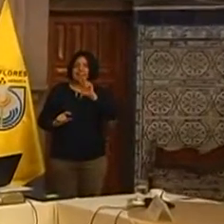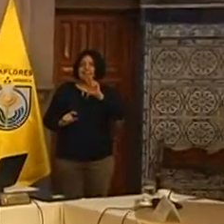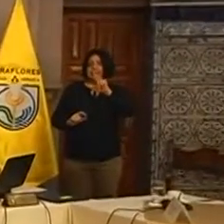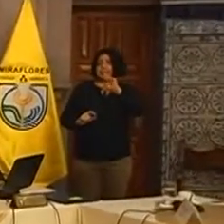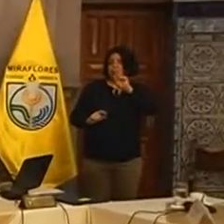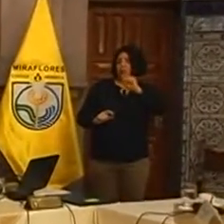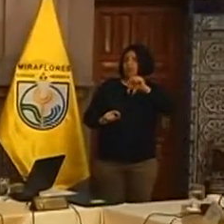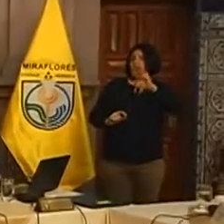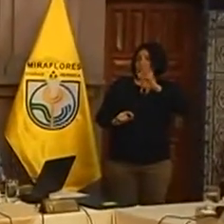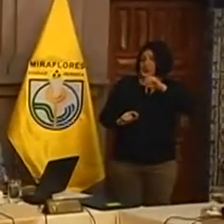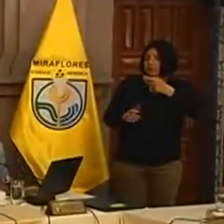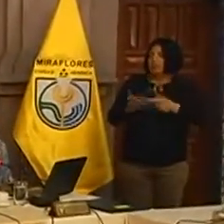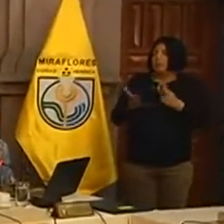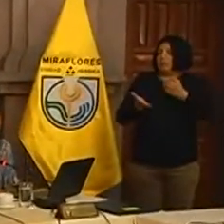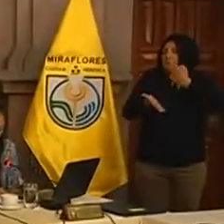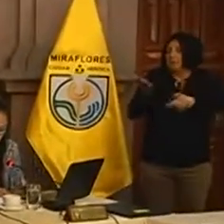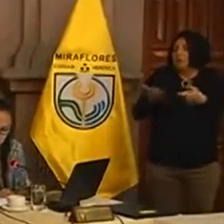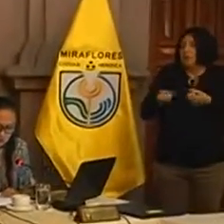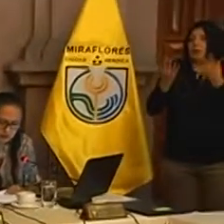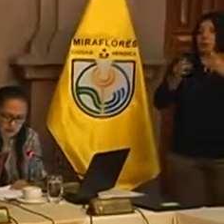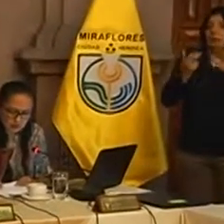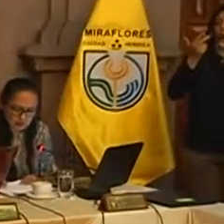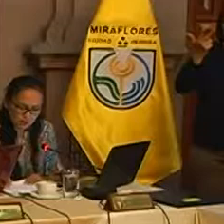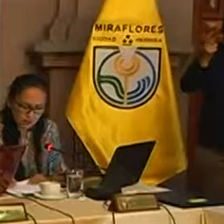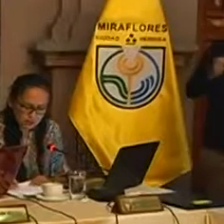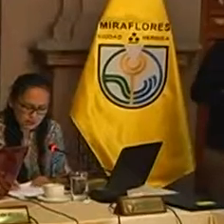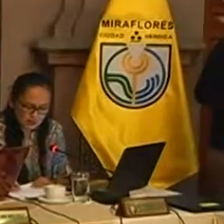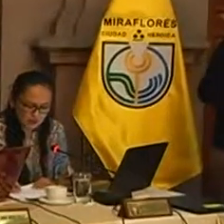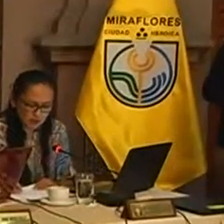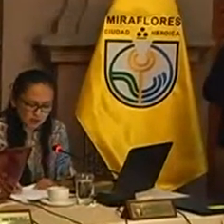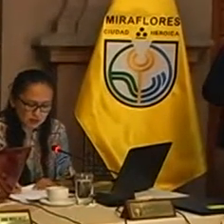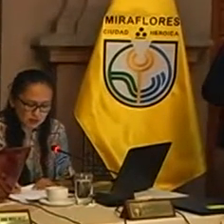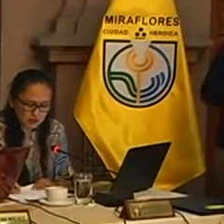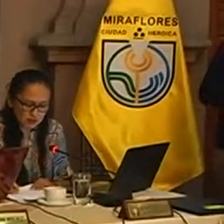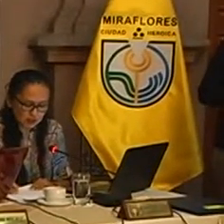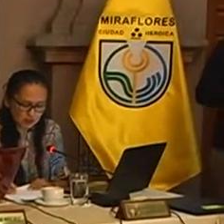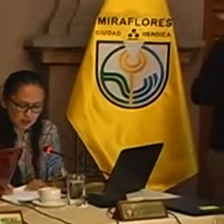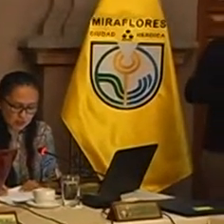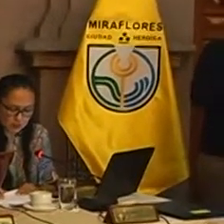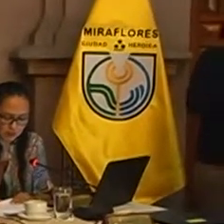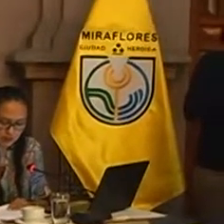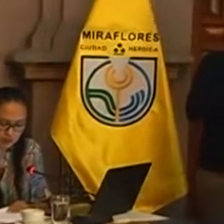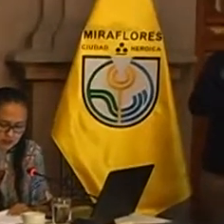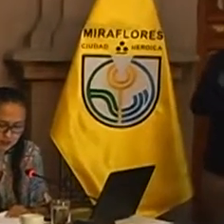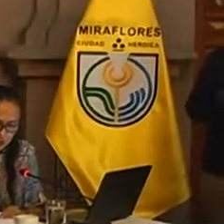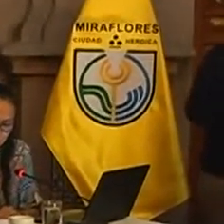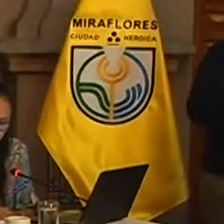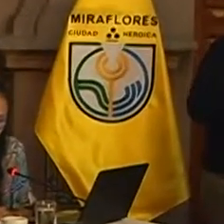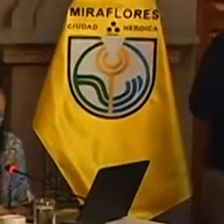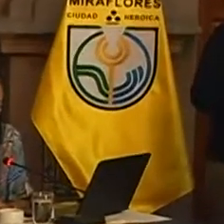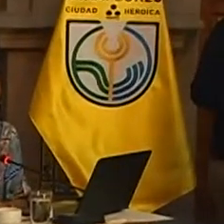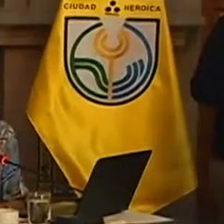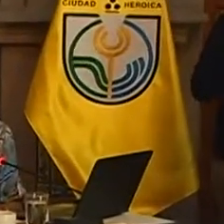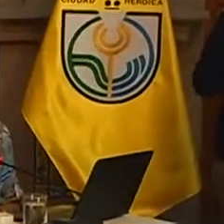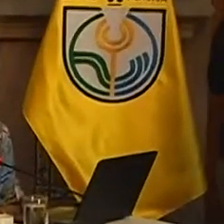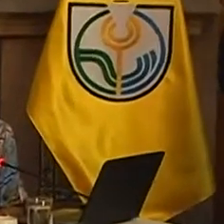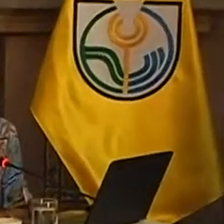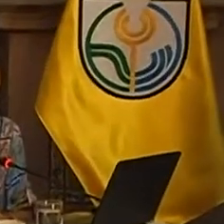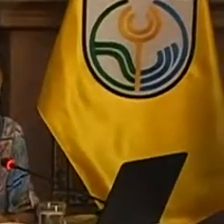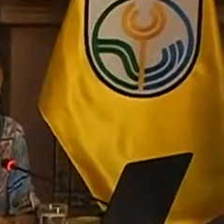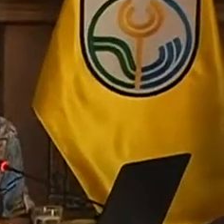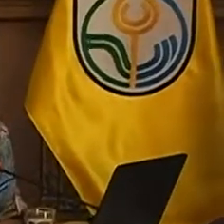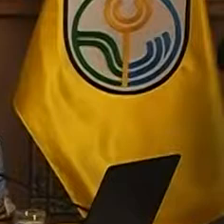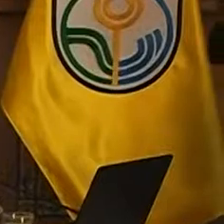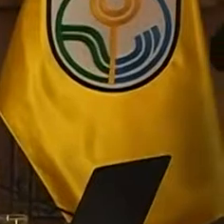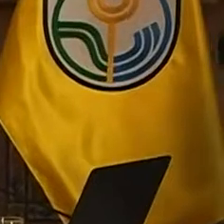Ceros Aguilar, valorizados en 8.000 soles, ofrecida por la Asociación Nacional Promarina del Perú, a efecto de